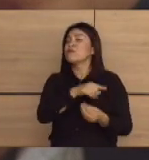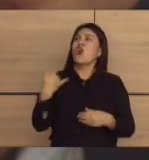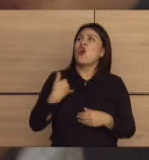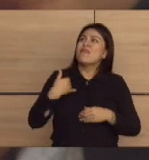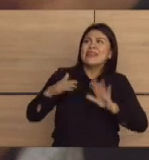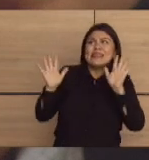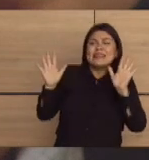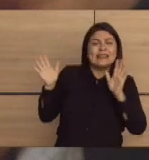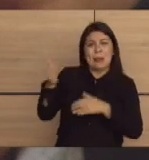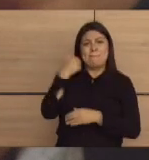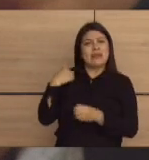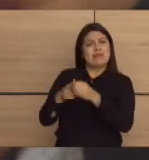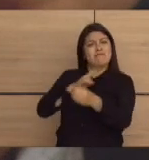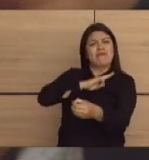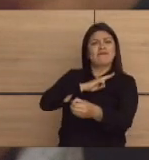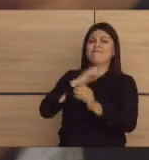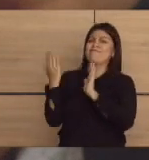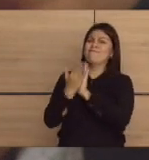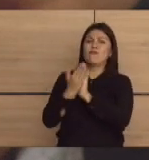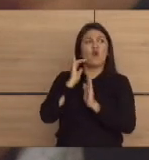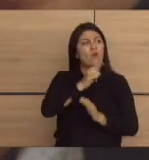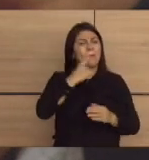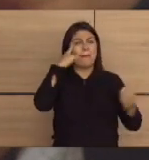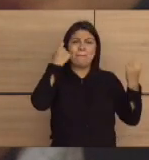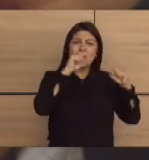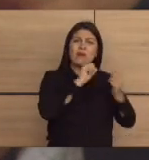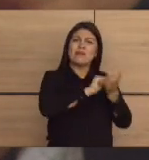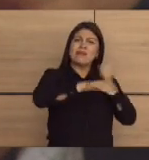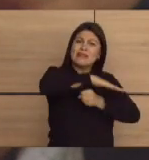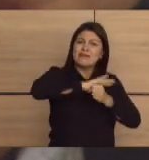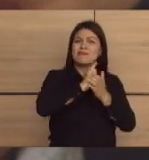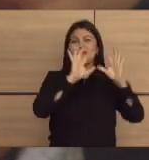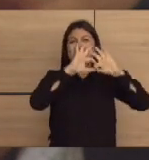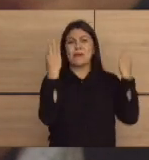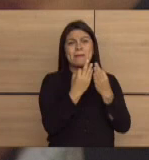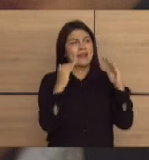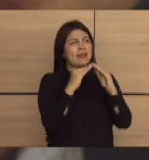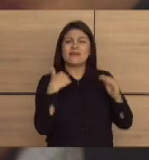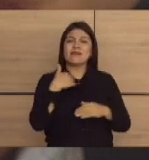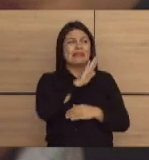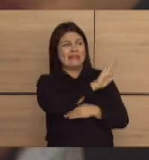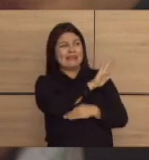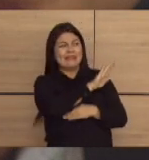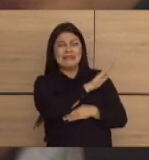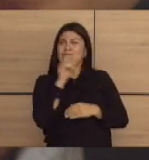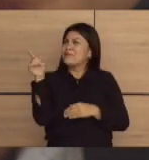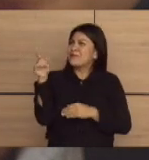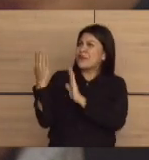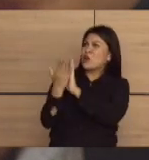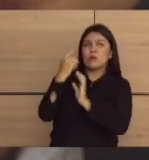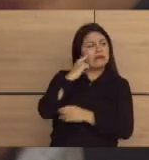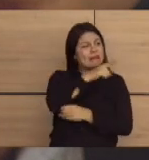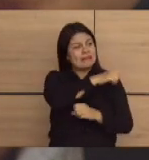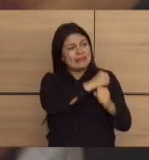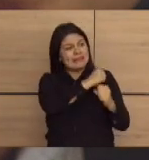por la presión y la angustia del hogar o por su propia motivación, entrar a trabajar porque consideran que de pronto ya el ciclo